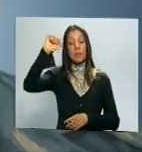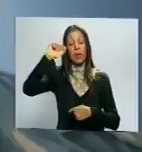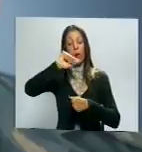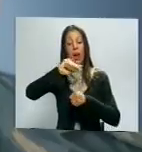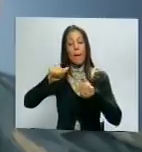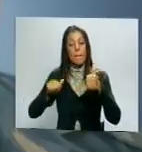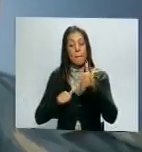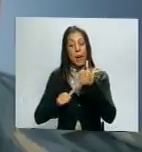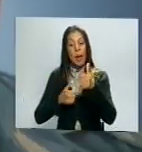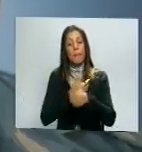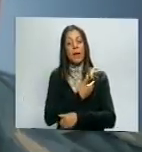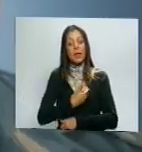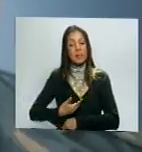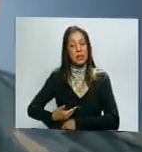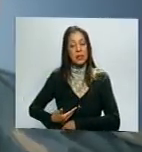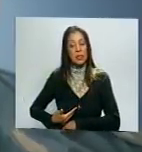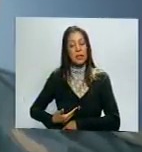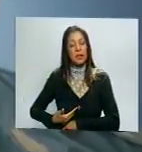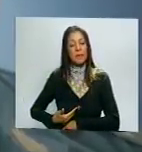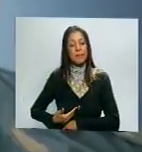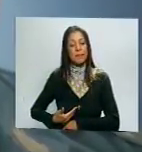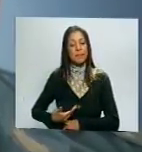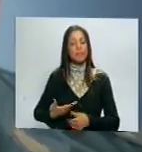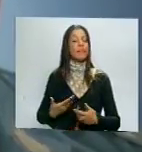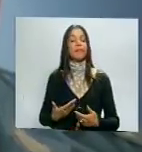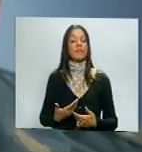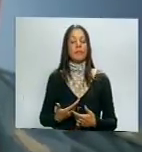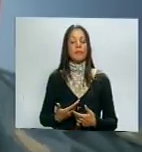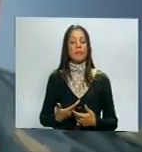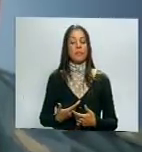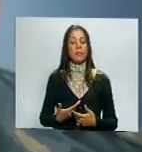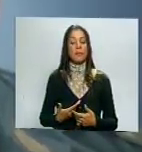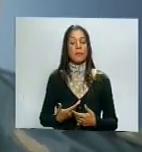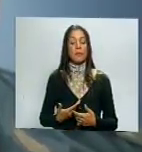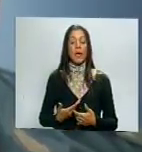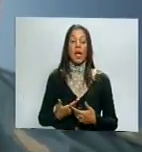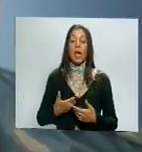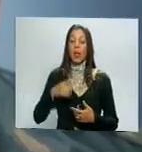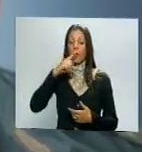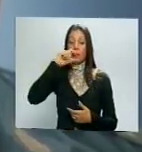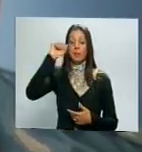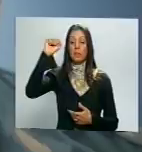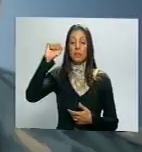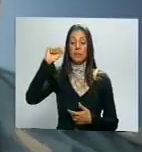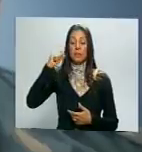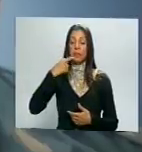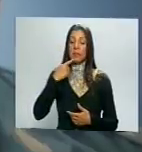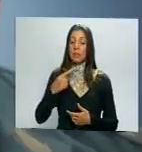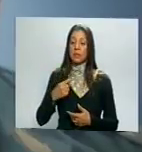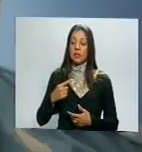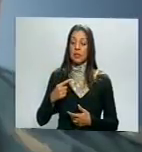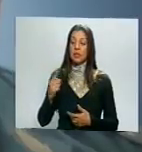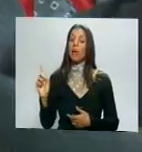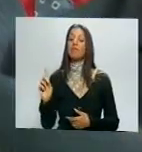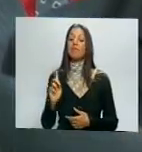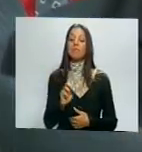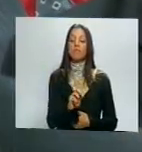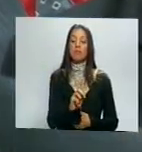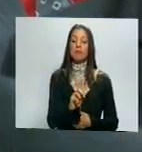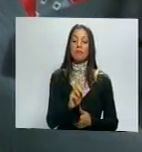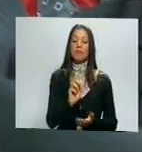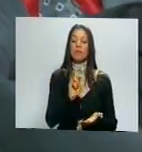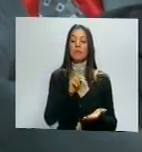vicepresidente. Entonces él dijo que iba a ir a la Asamblea Nacional en ese momento de